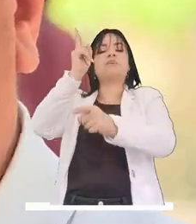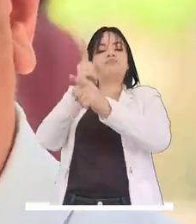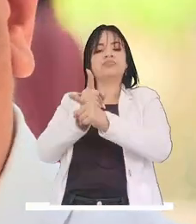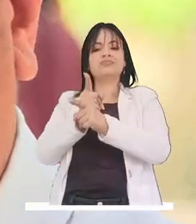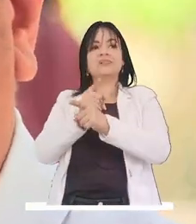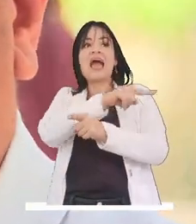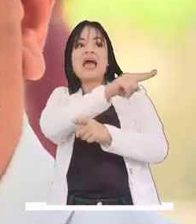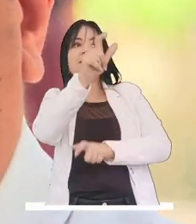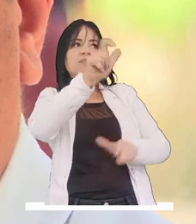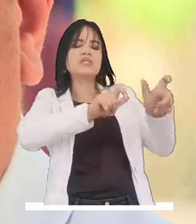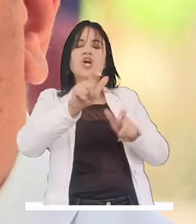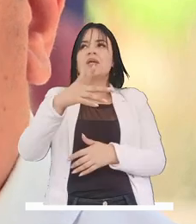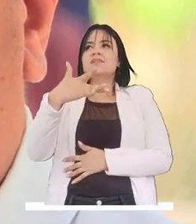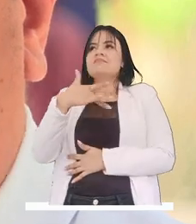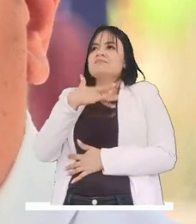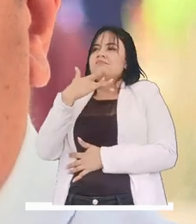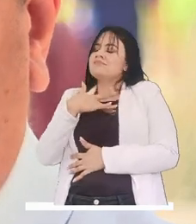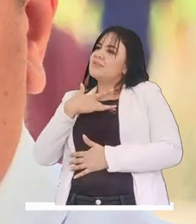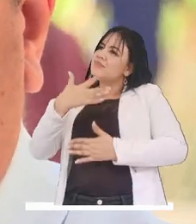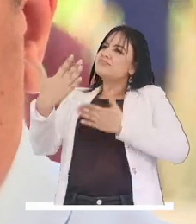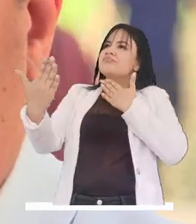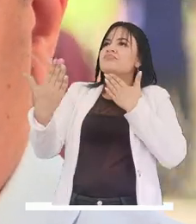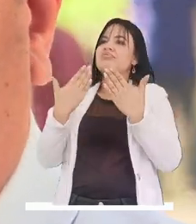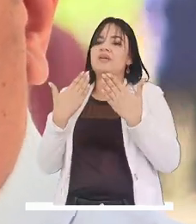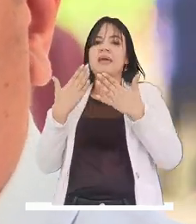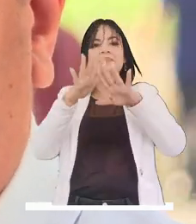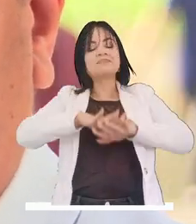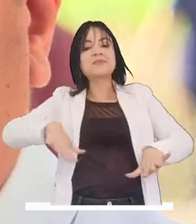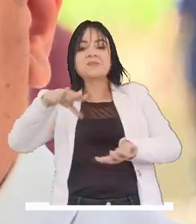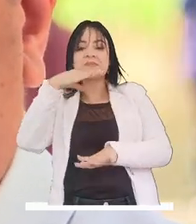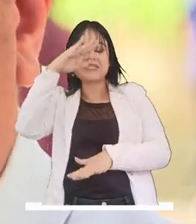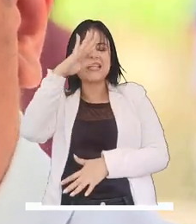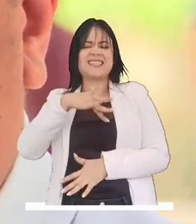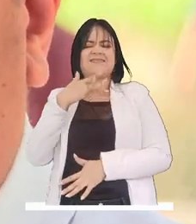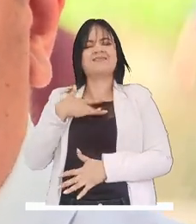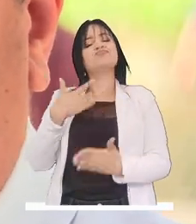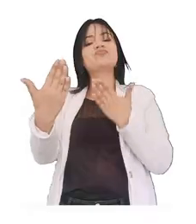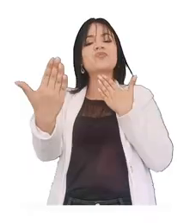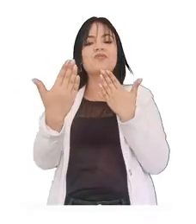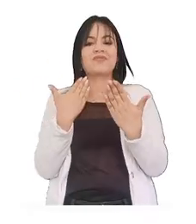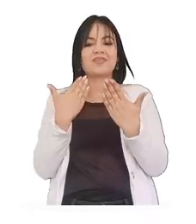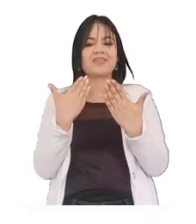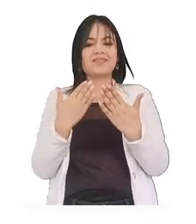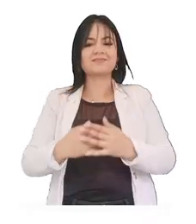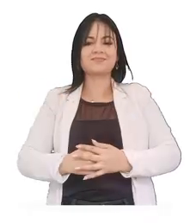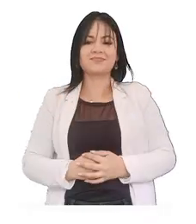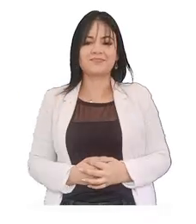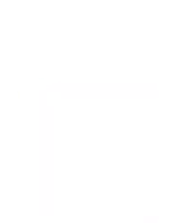administración, para que la ciudadanía vuelva a confiar, para que Medellín confíe.